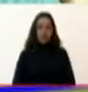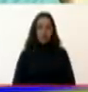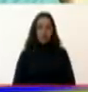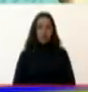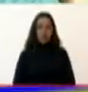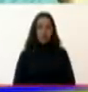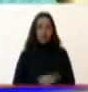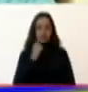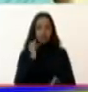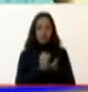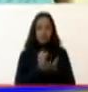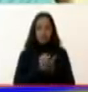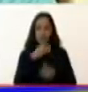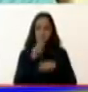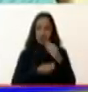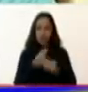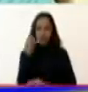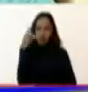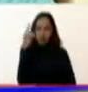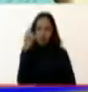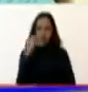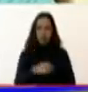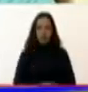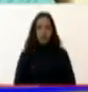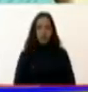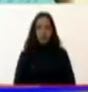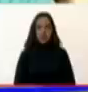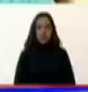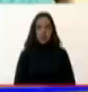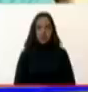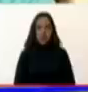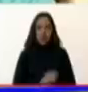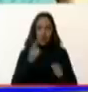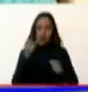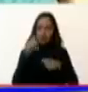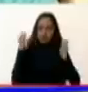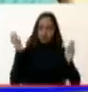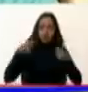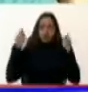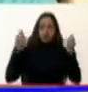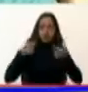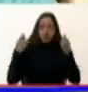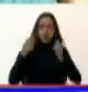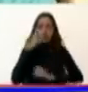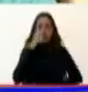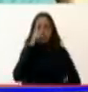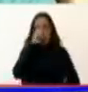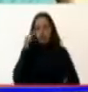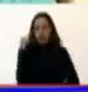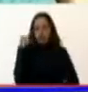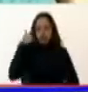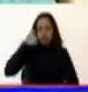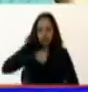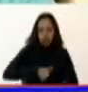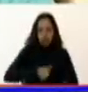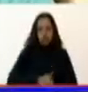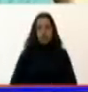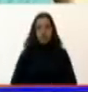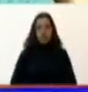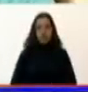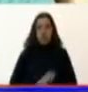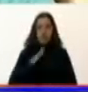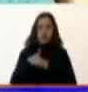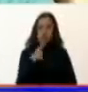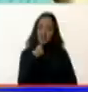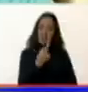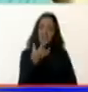Fíjense ustedes lo que pasó en Bolivia. Una campaña de más de un año para señalar